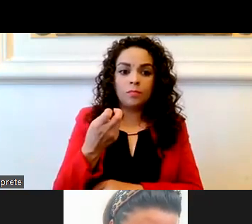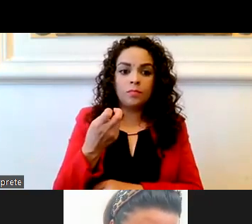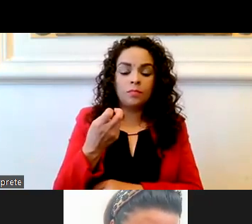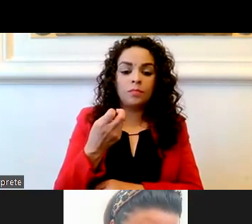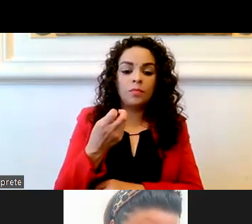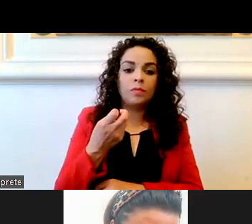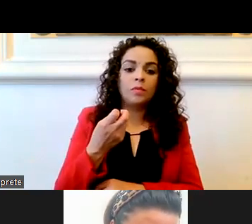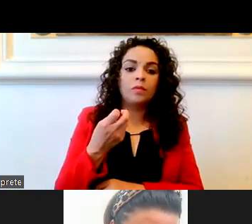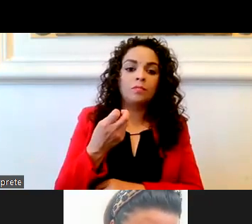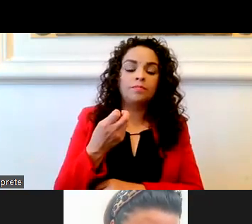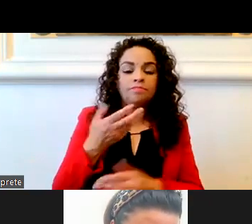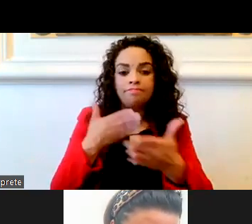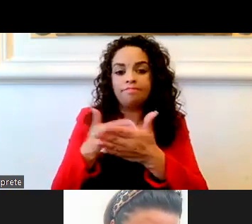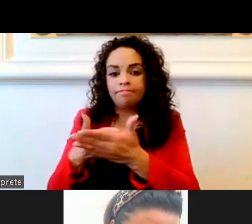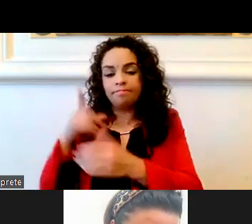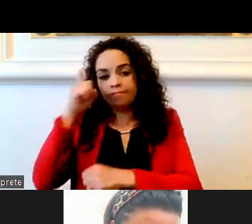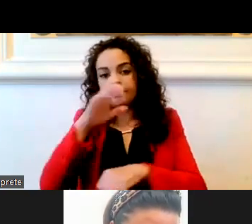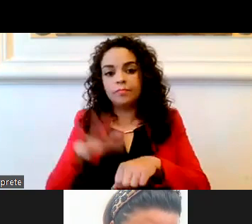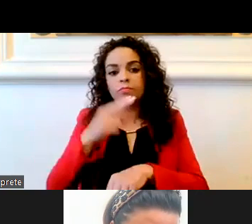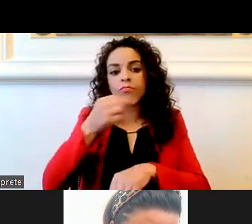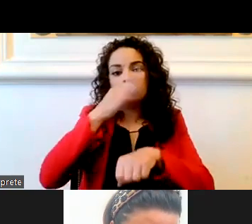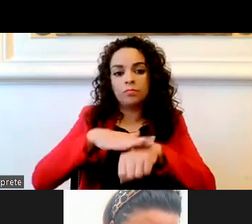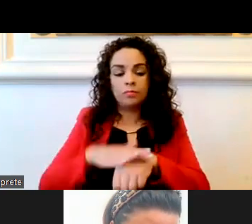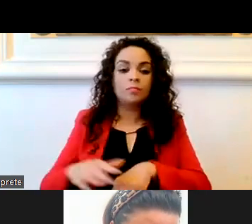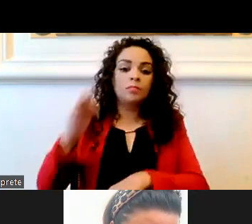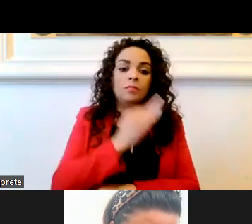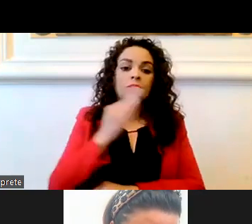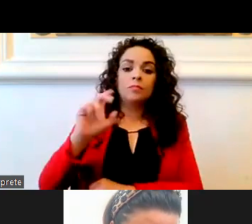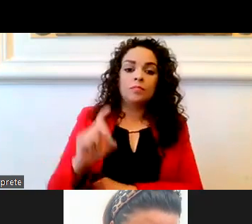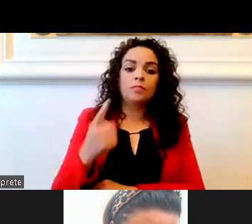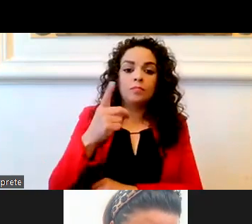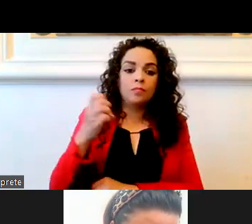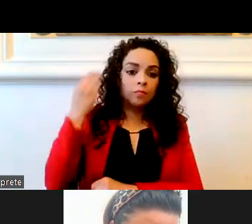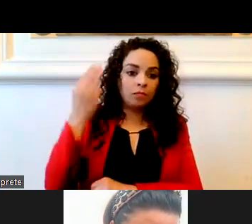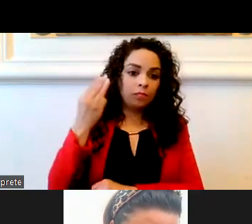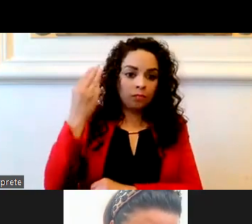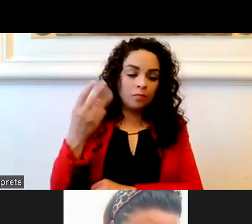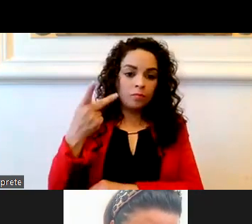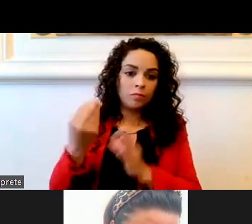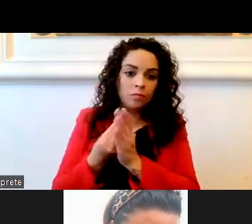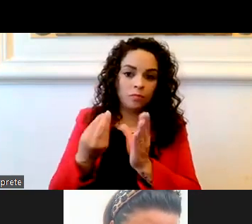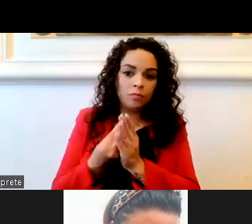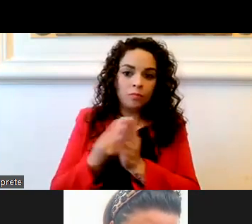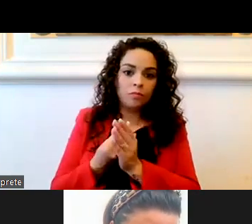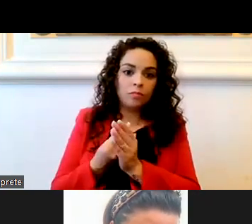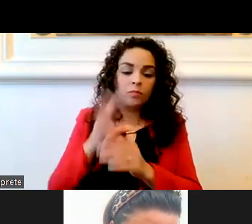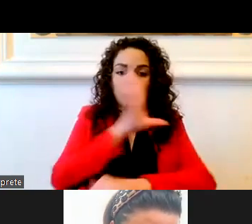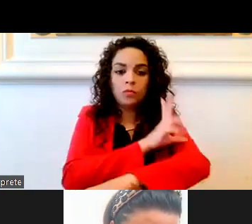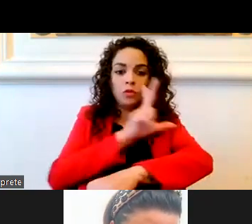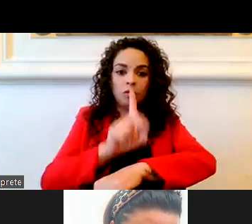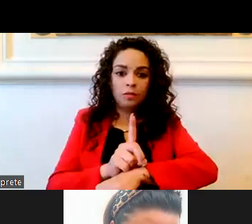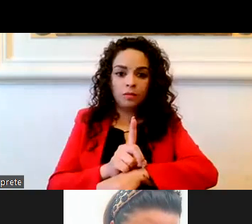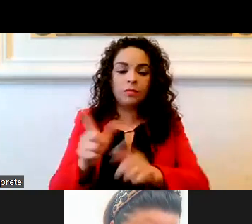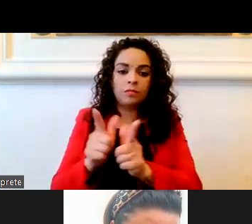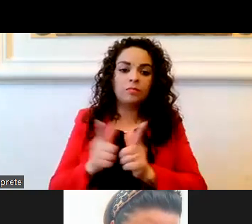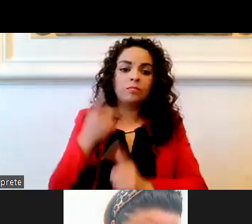oficio recibido con fecha 31 de marzo por parte de la Coordinación del Grupo Parlamentario de Acción Nacional es que se solicita la integración del diputado Luis